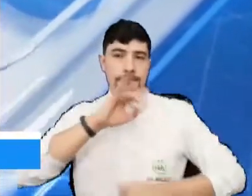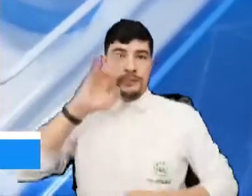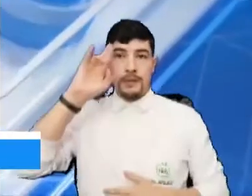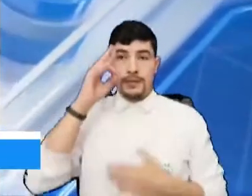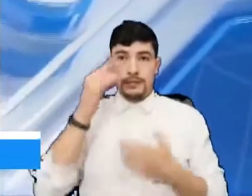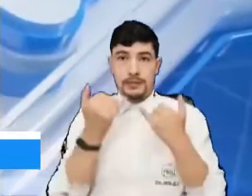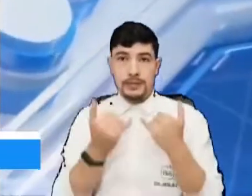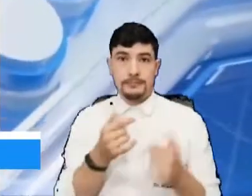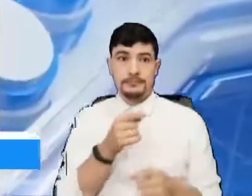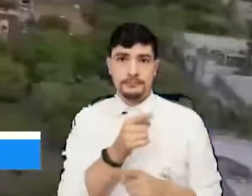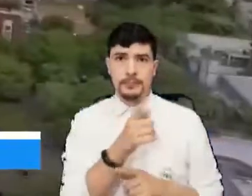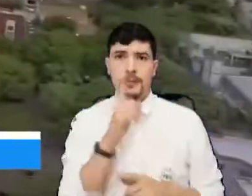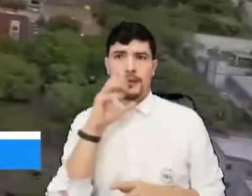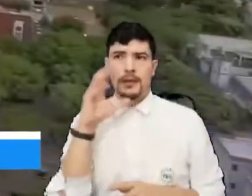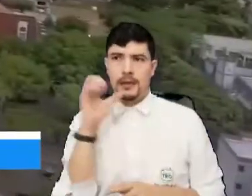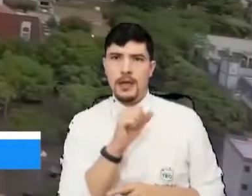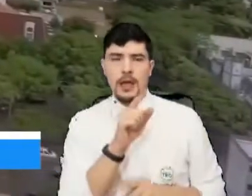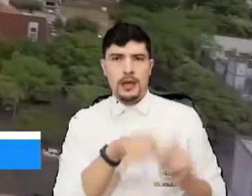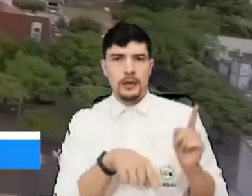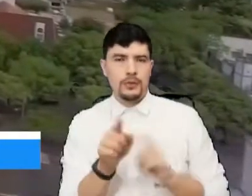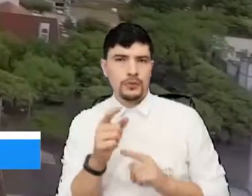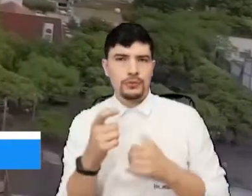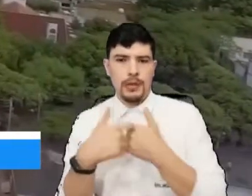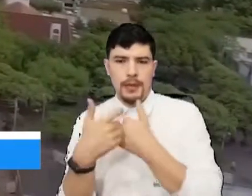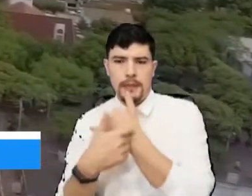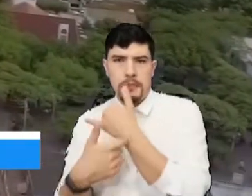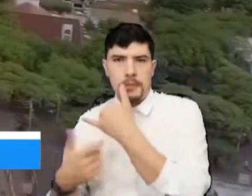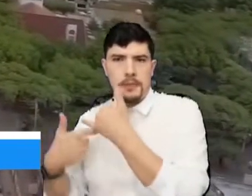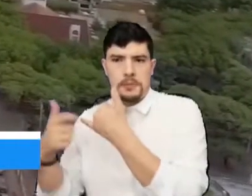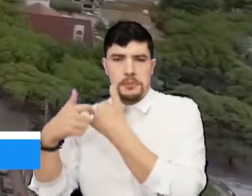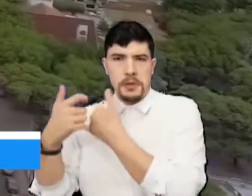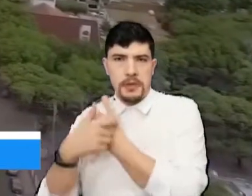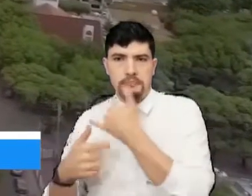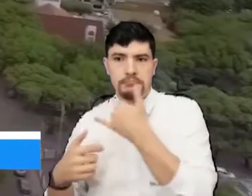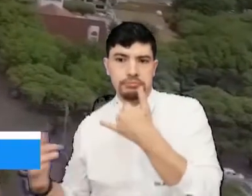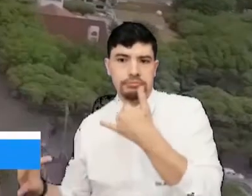buses de diferentes departamentos, el cual tendrá como destino la capital del norte de Santander.